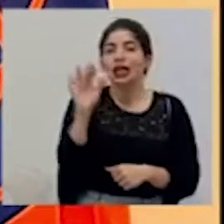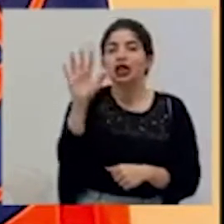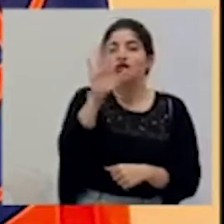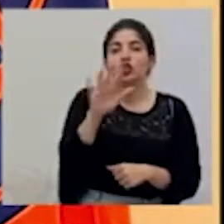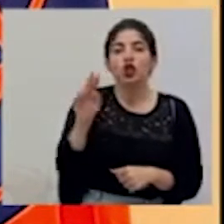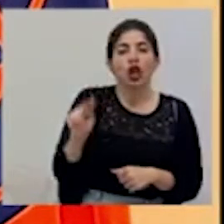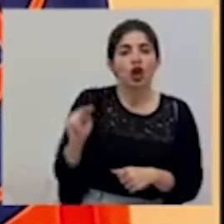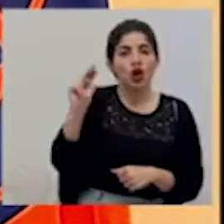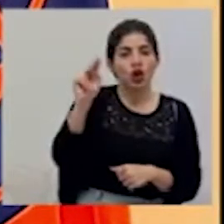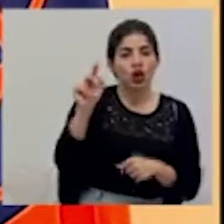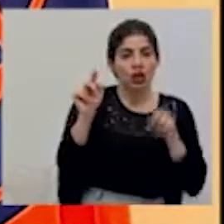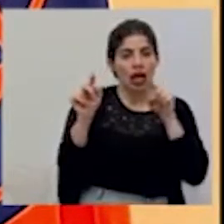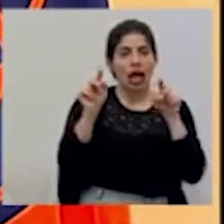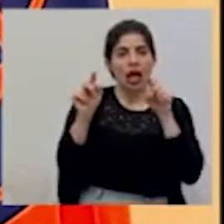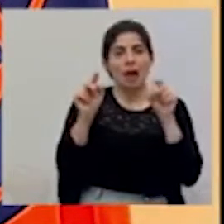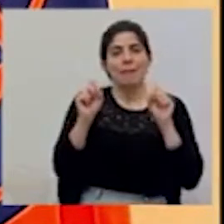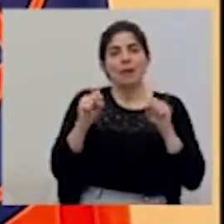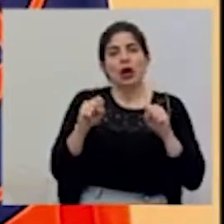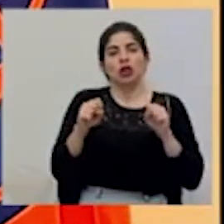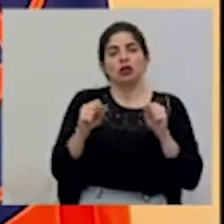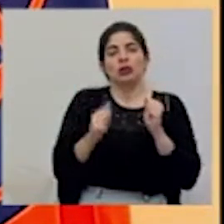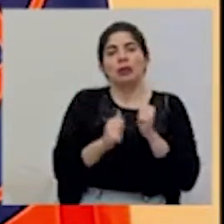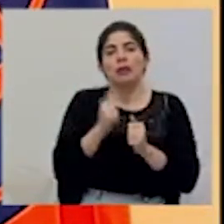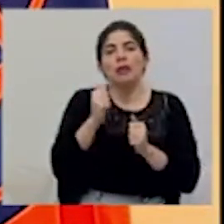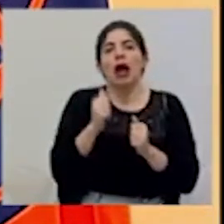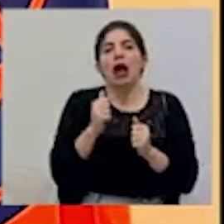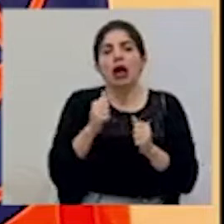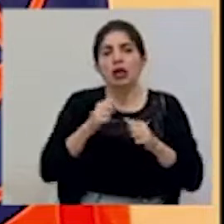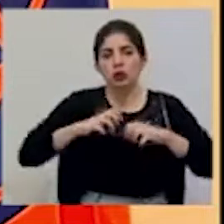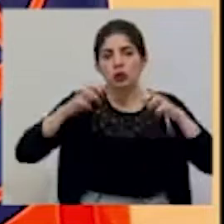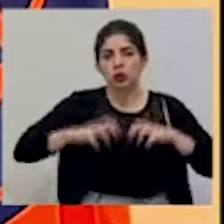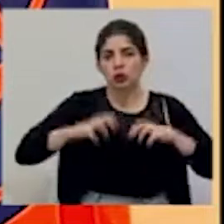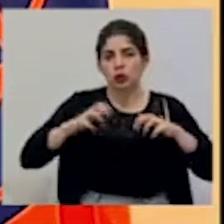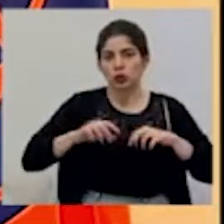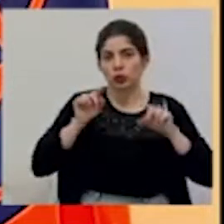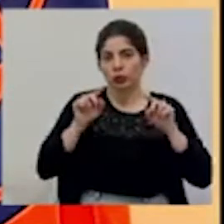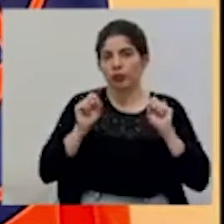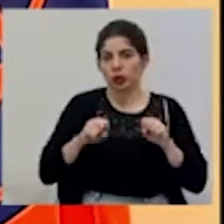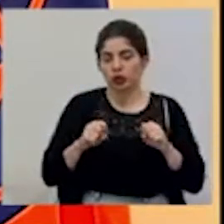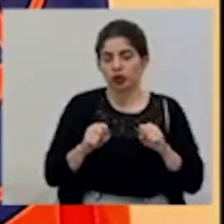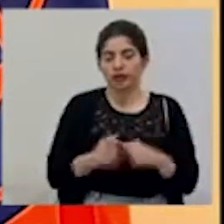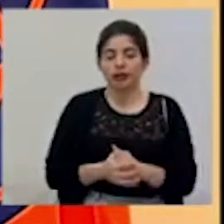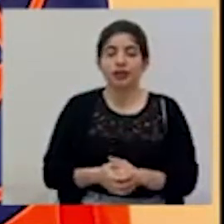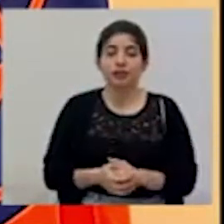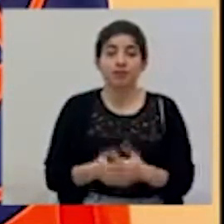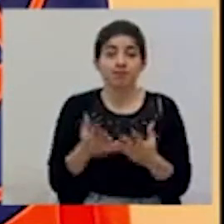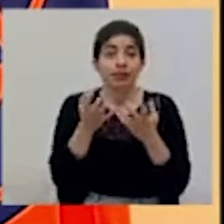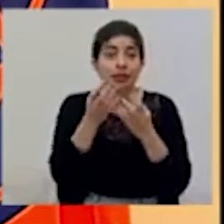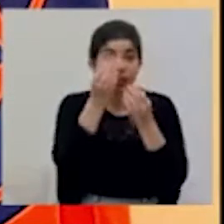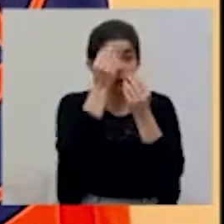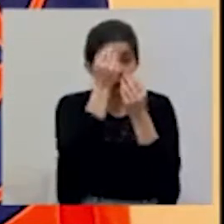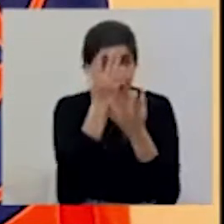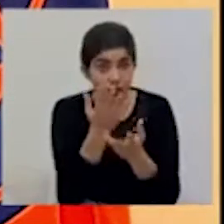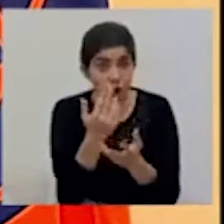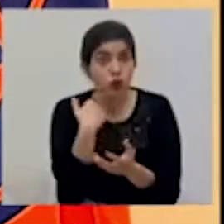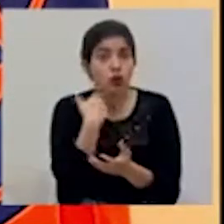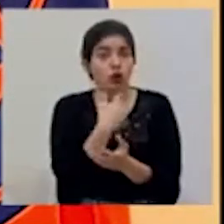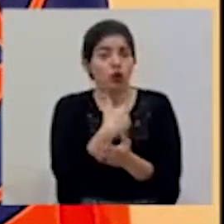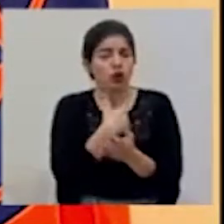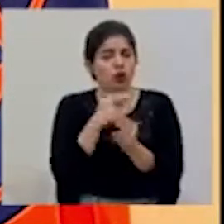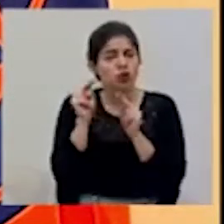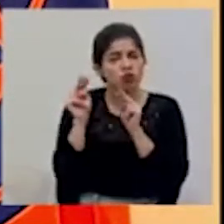norte como las zonas en las que podría haber un aumento de las lluvias. Quiero mencionar que reiterar que estamos en